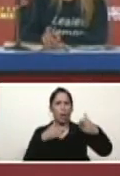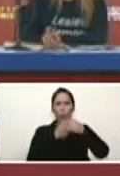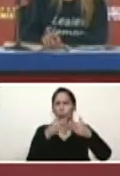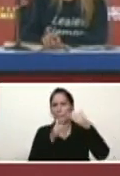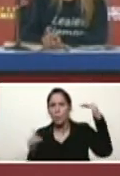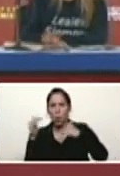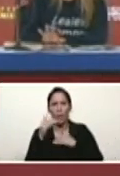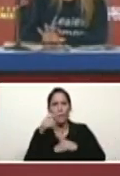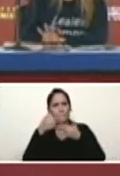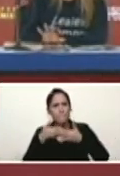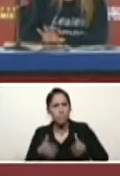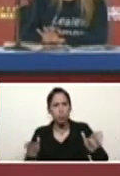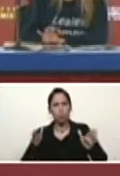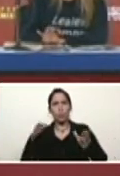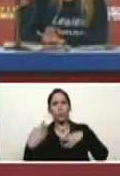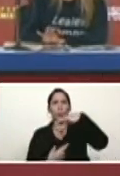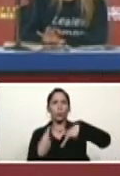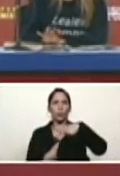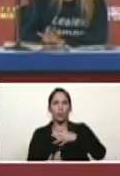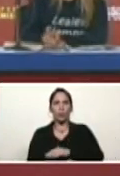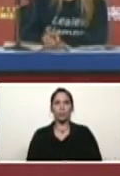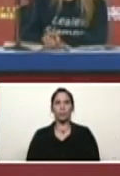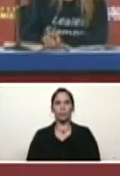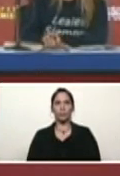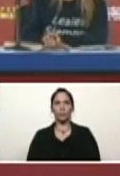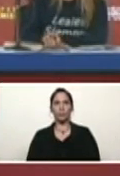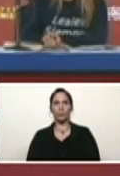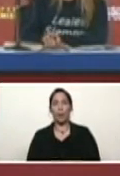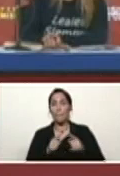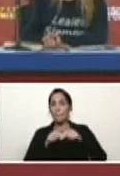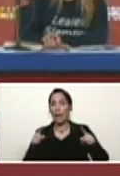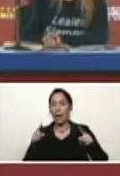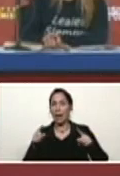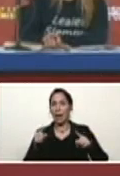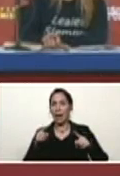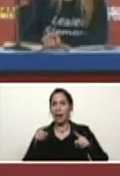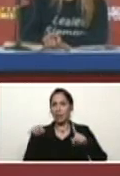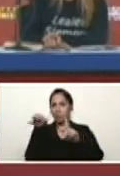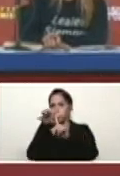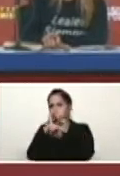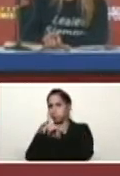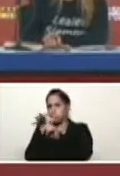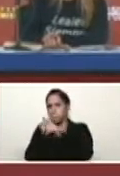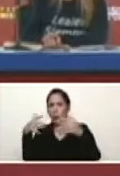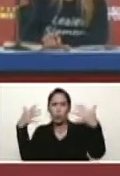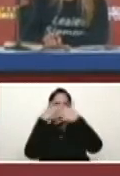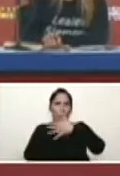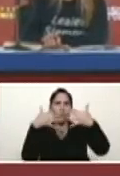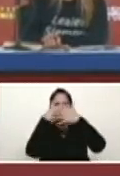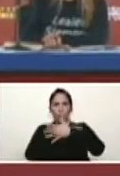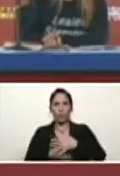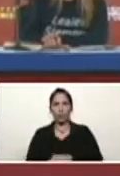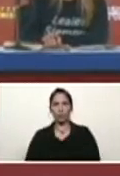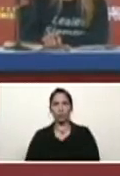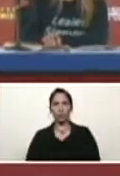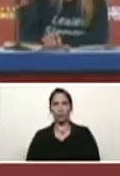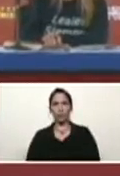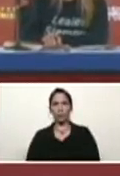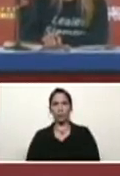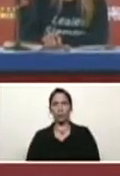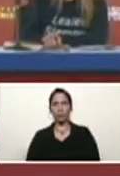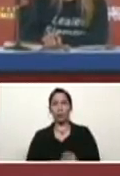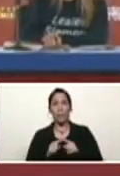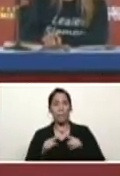pública revolucionaria, para tratar de confundir, para tratar de darle algún sustento a